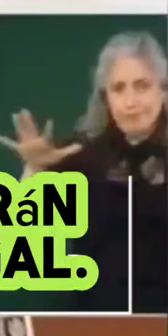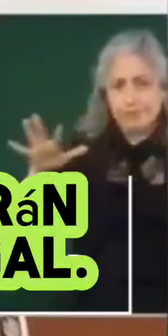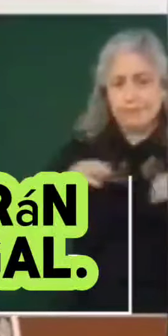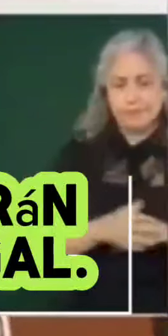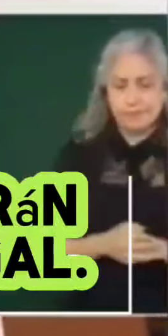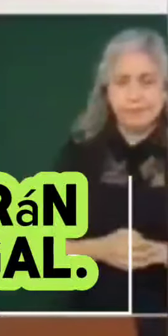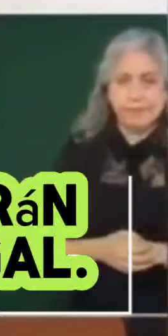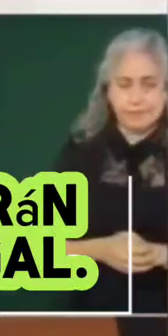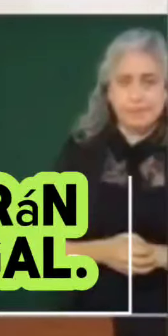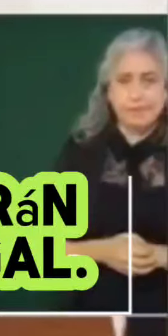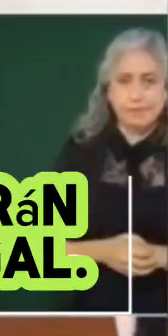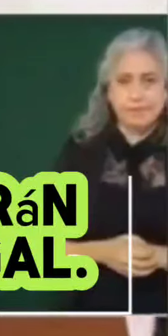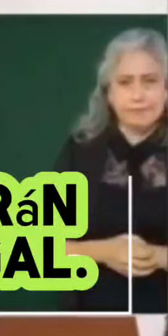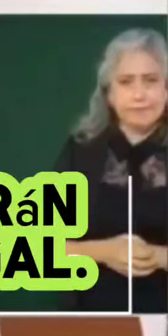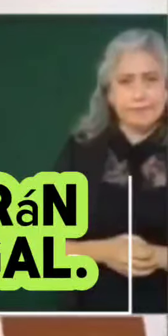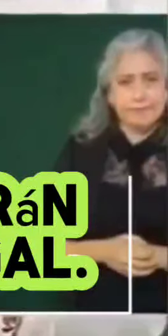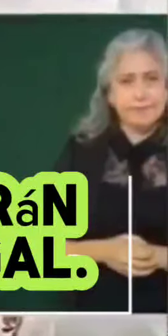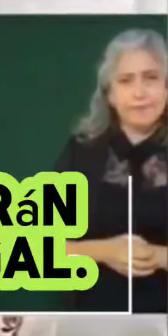Es como si